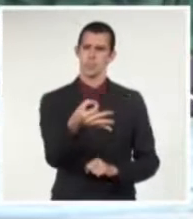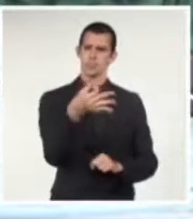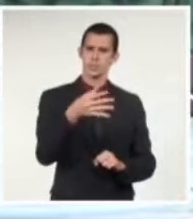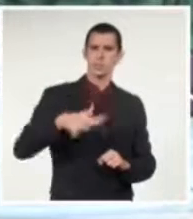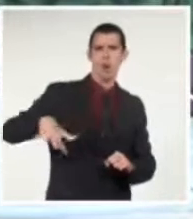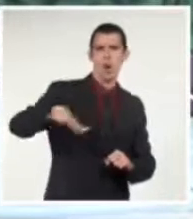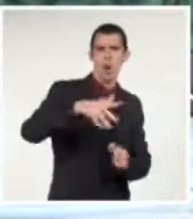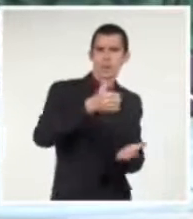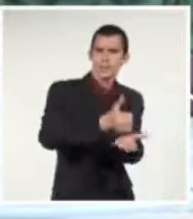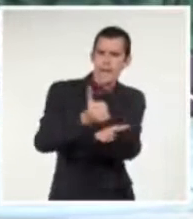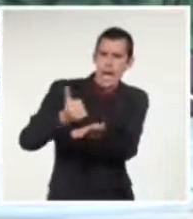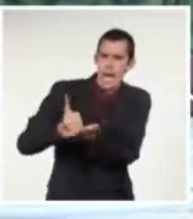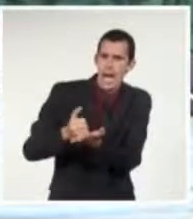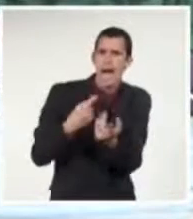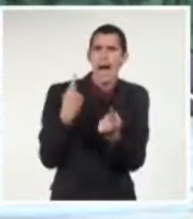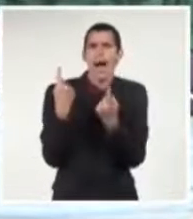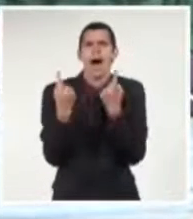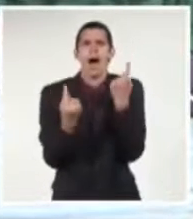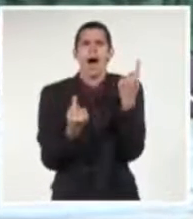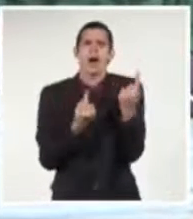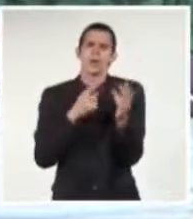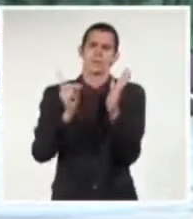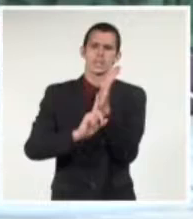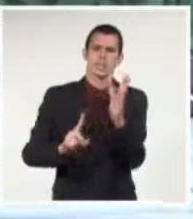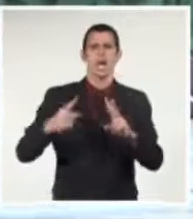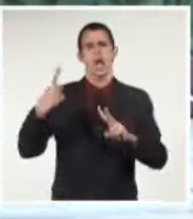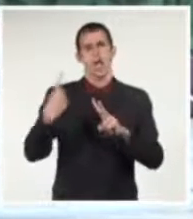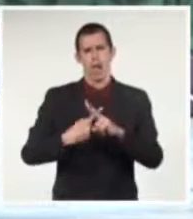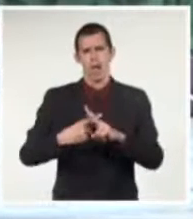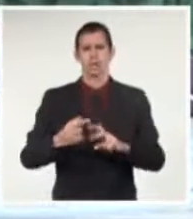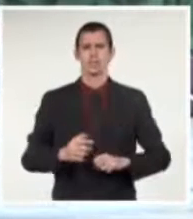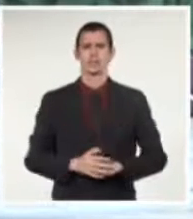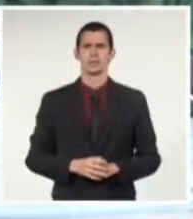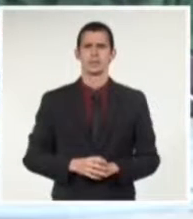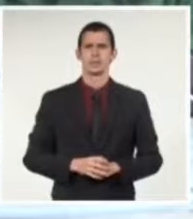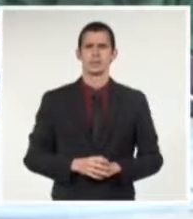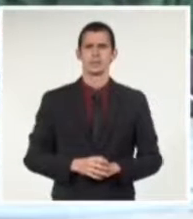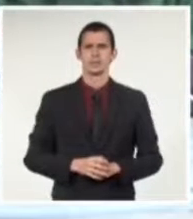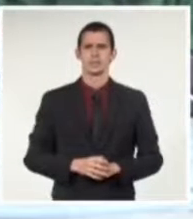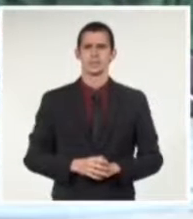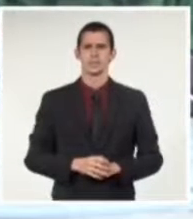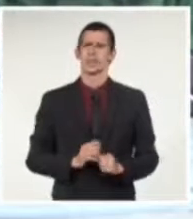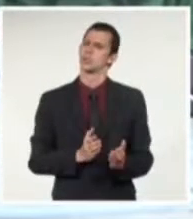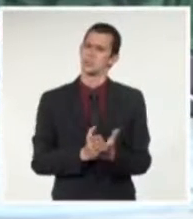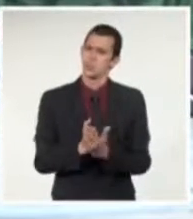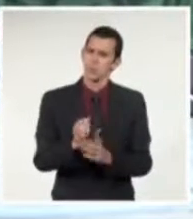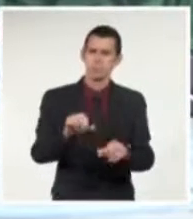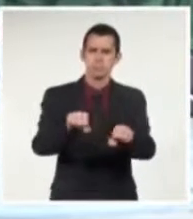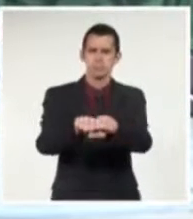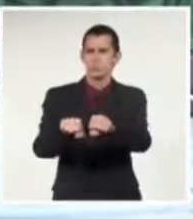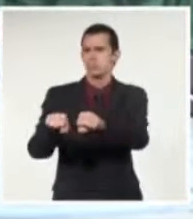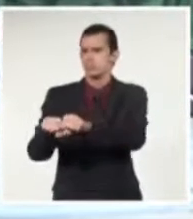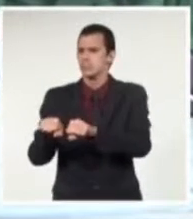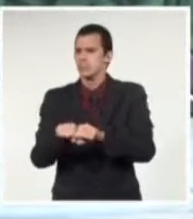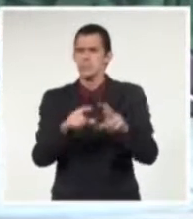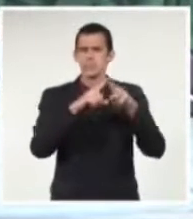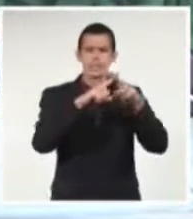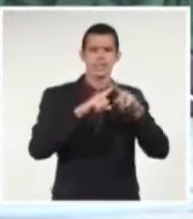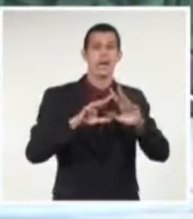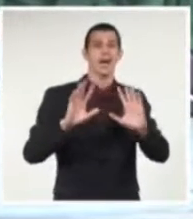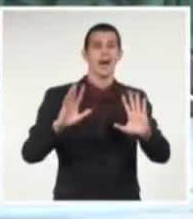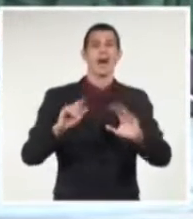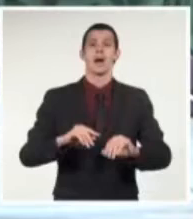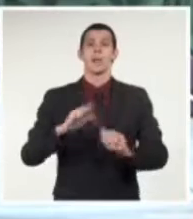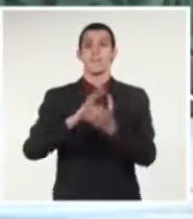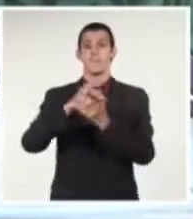tienen asegurada electricidad, se continúan ampliando los clientes. El municipio de Mantua ya está en 99%